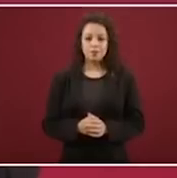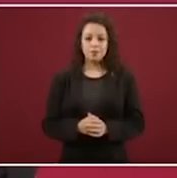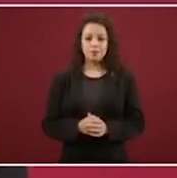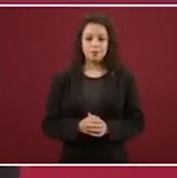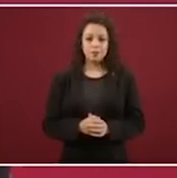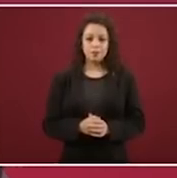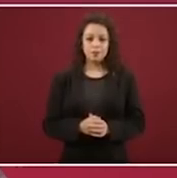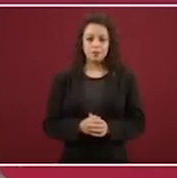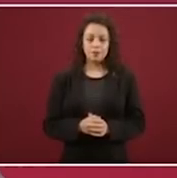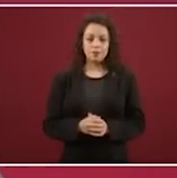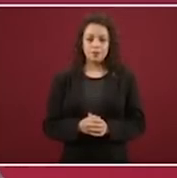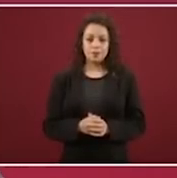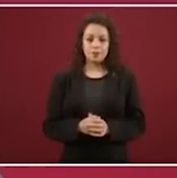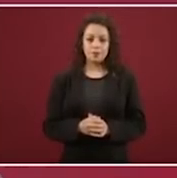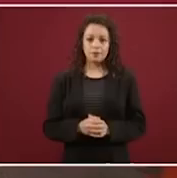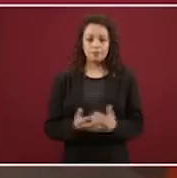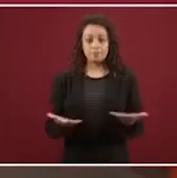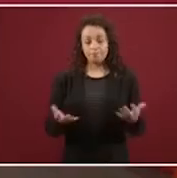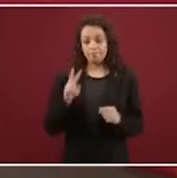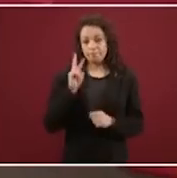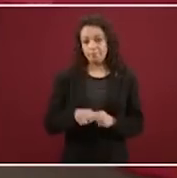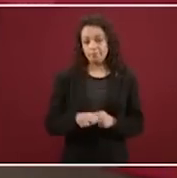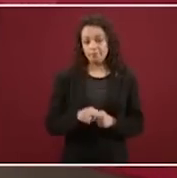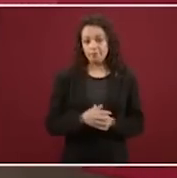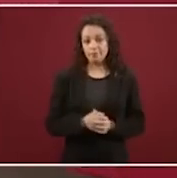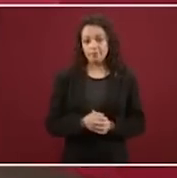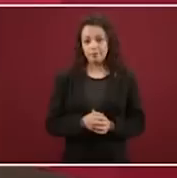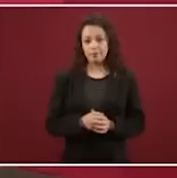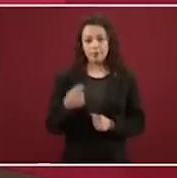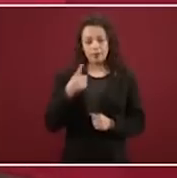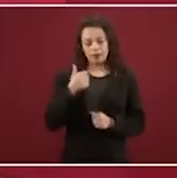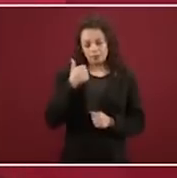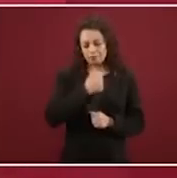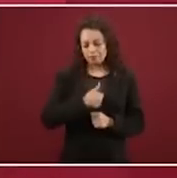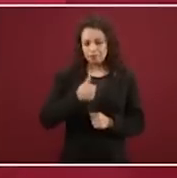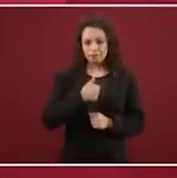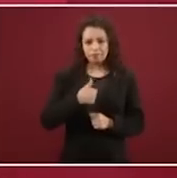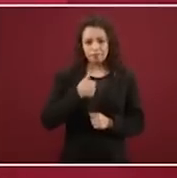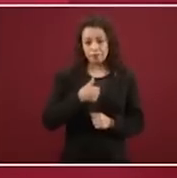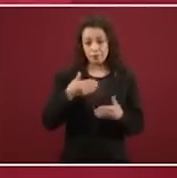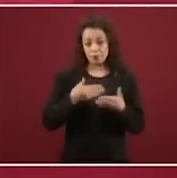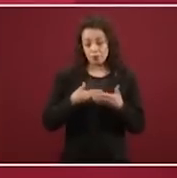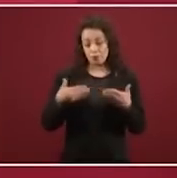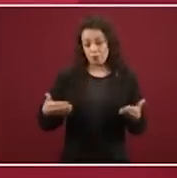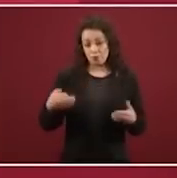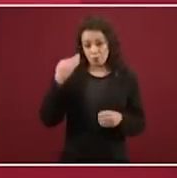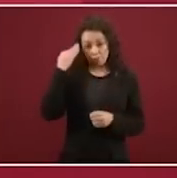lamentable que en los últimos tiempos se